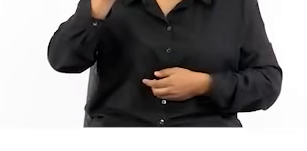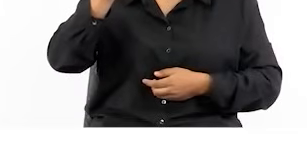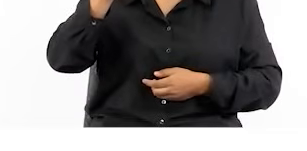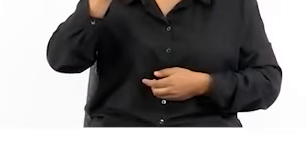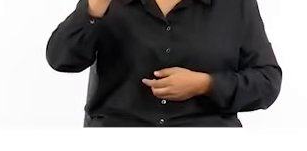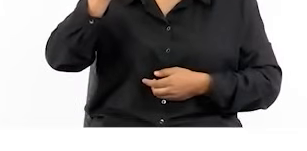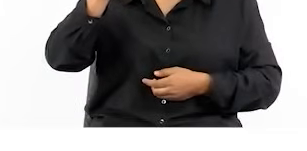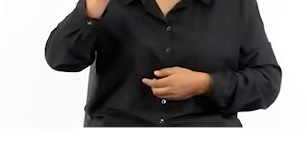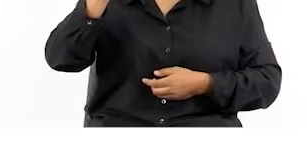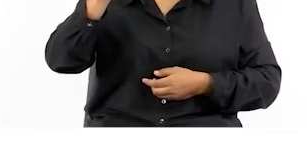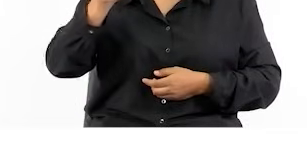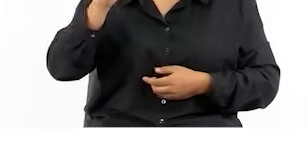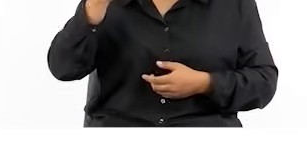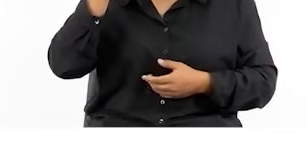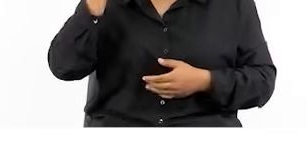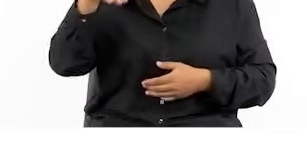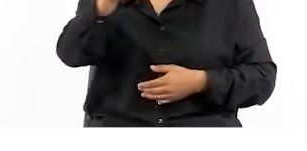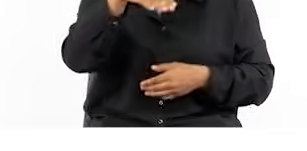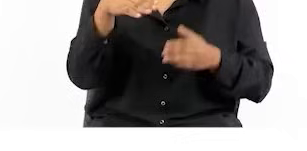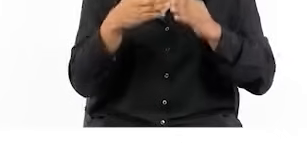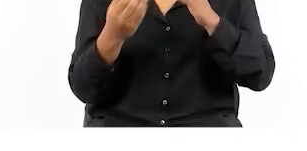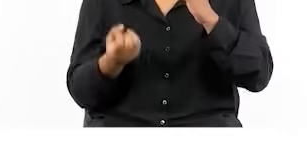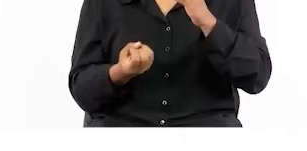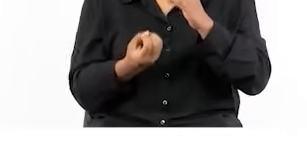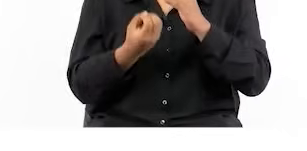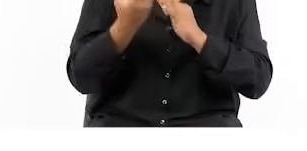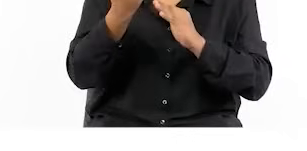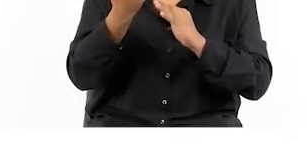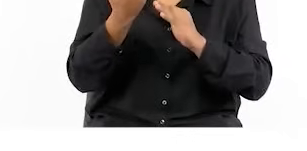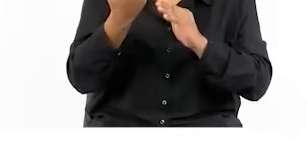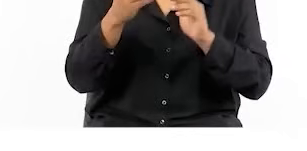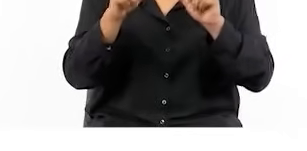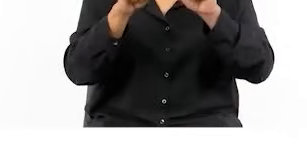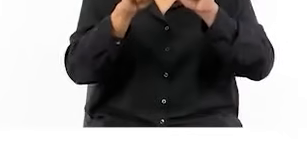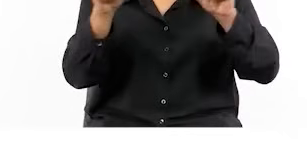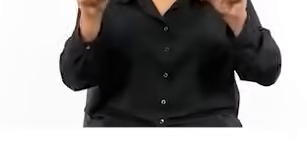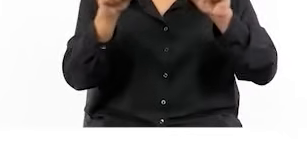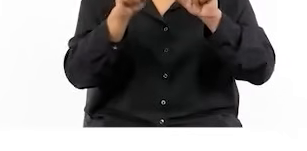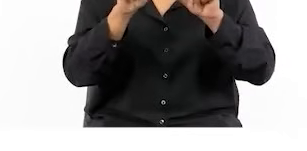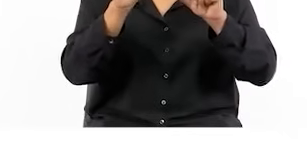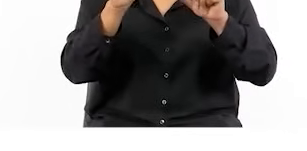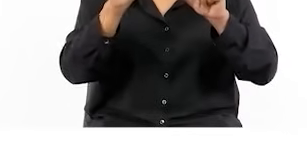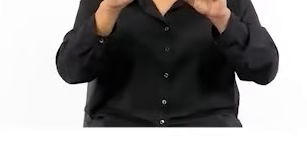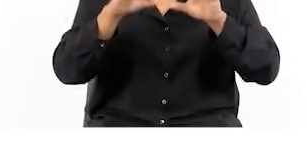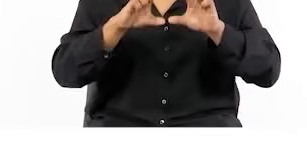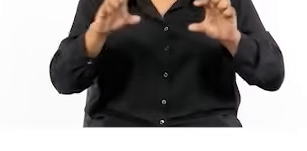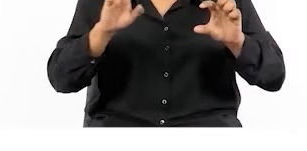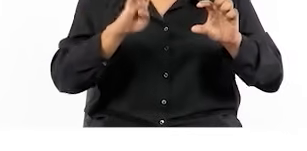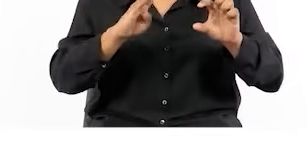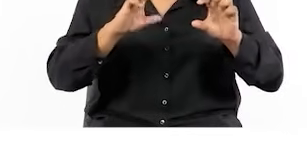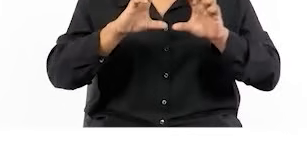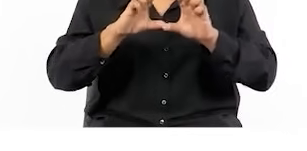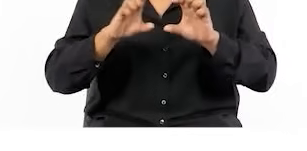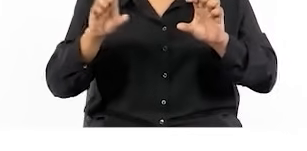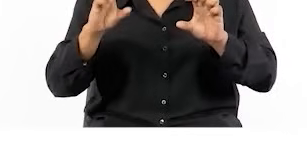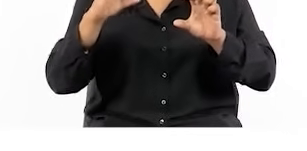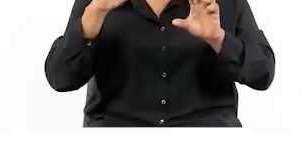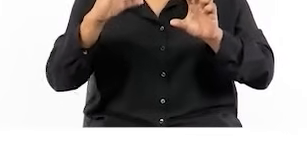que usualmente es muy conveniente en regiones volcánicas como en El Salvador, nos dice que si un cuerpo